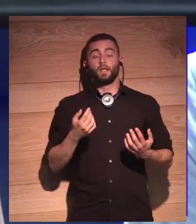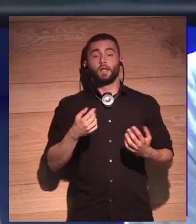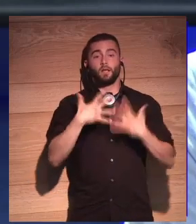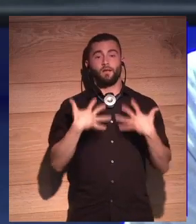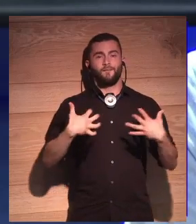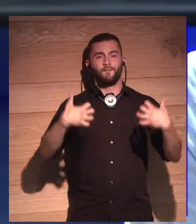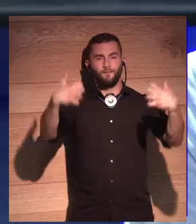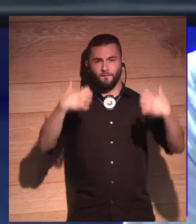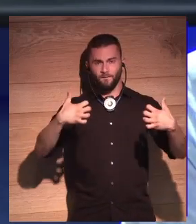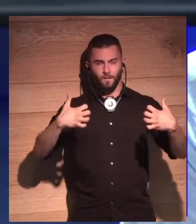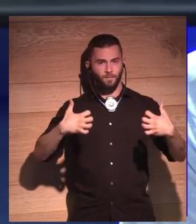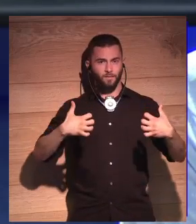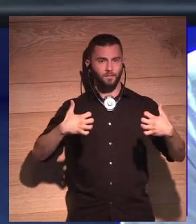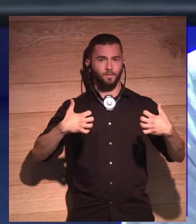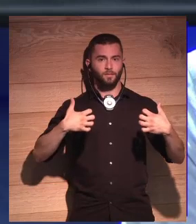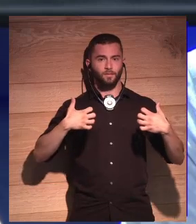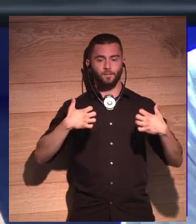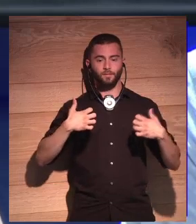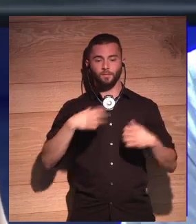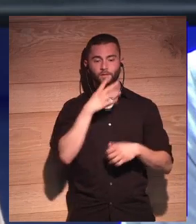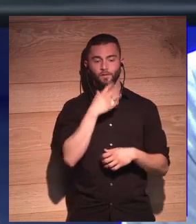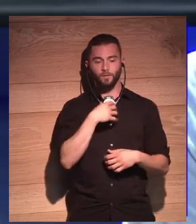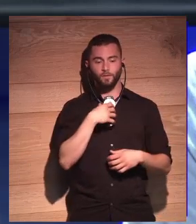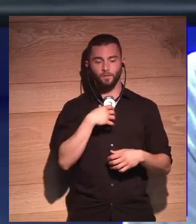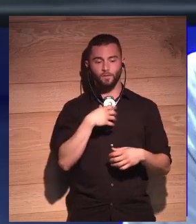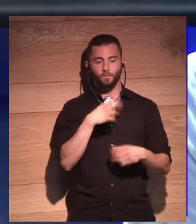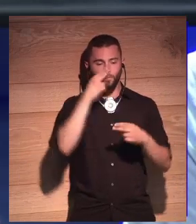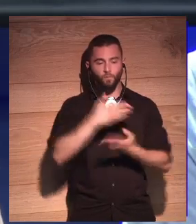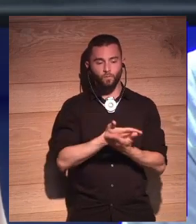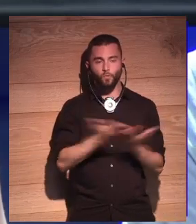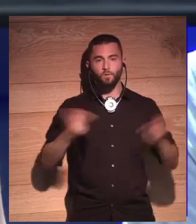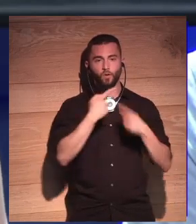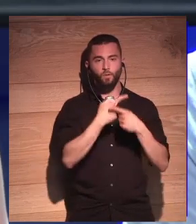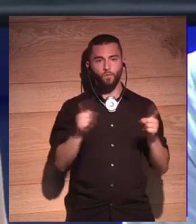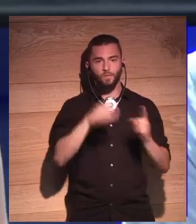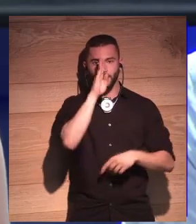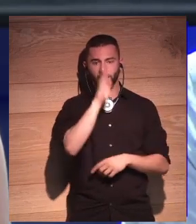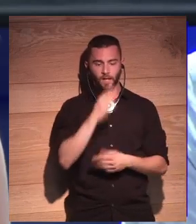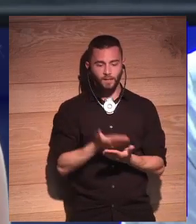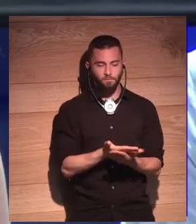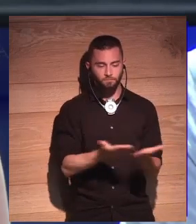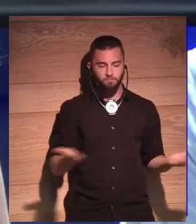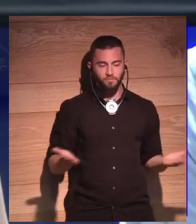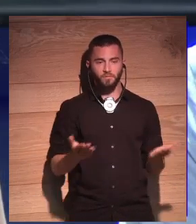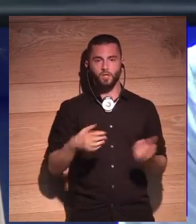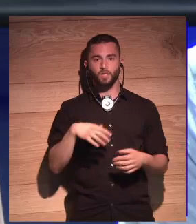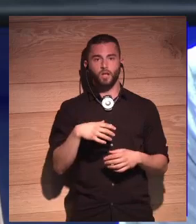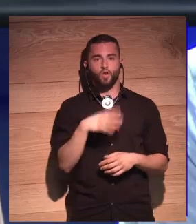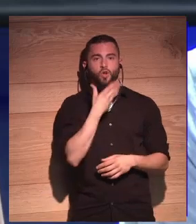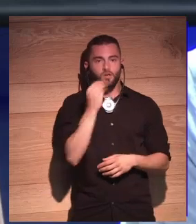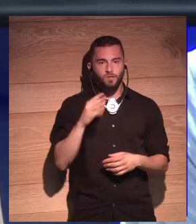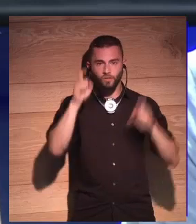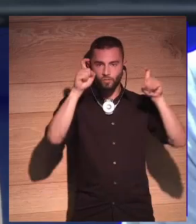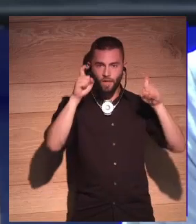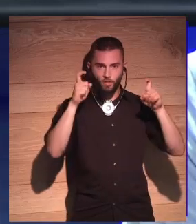auditorios, acercar más público a la música clásica, empezando desde la edad más joven, desde los niños y la educación. Y fue una